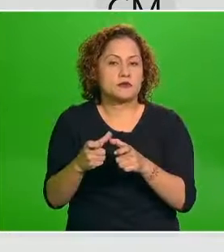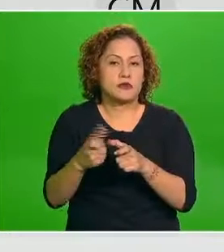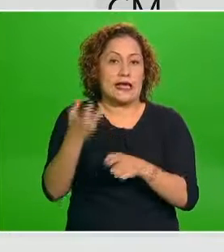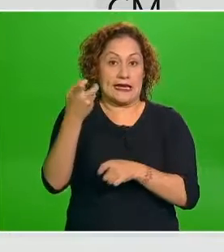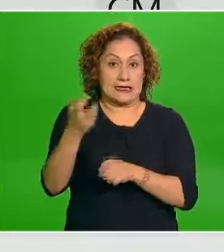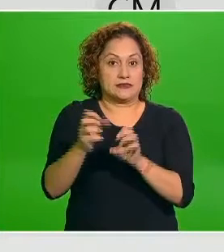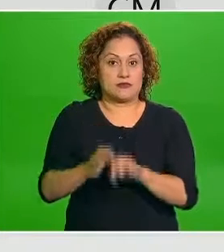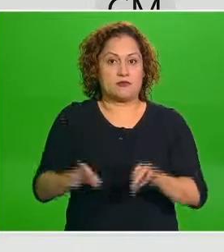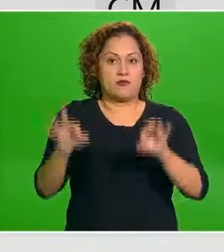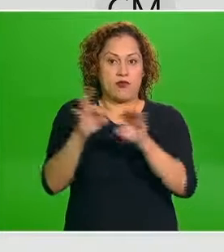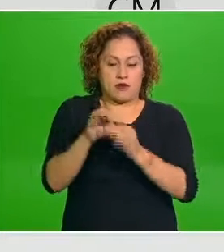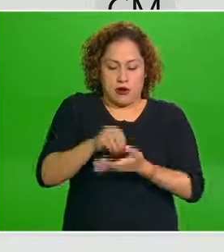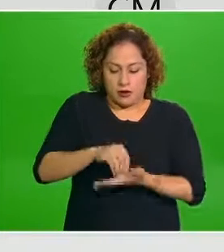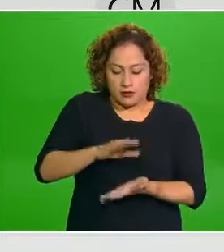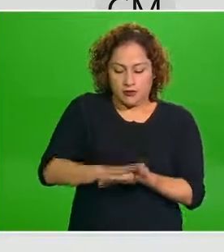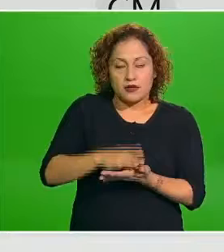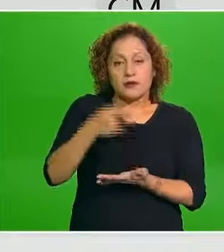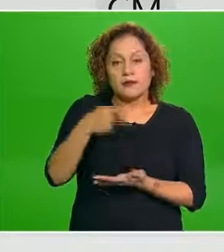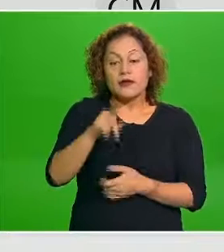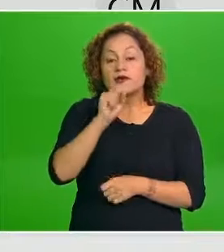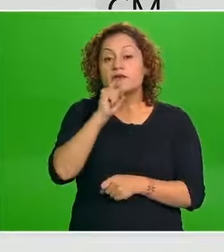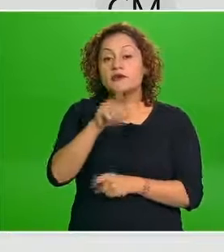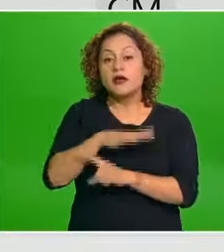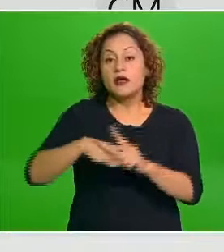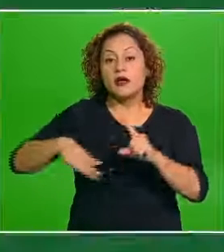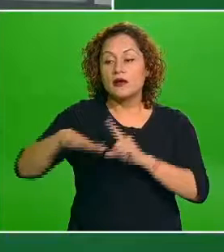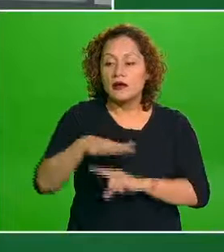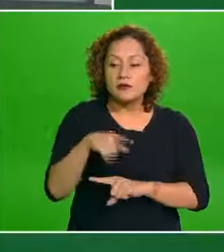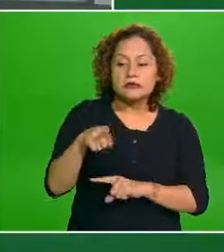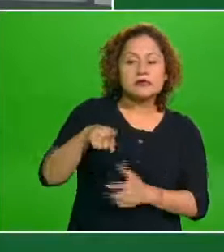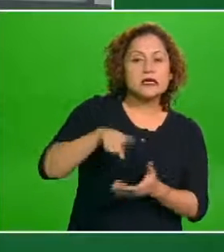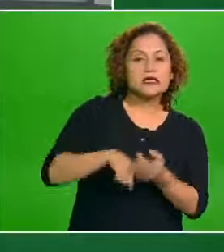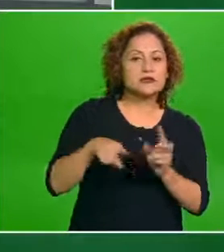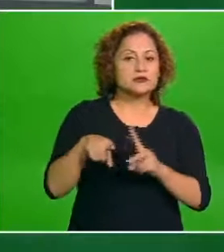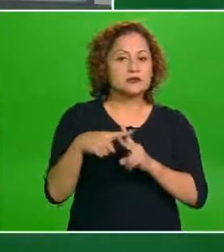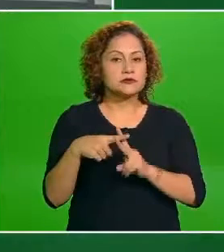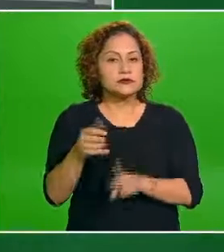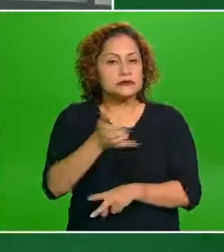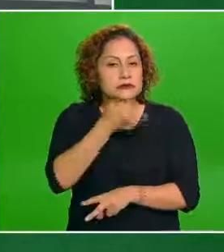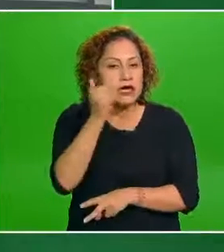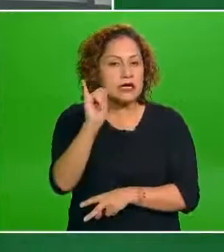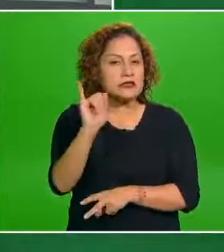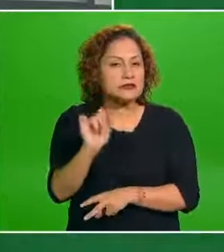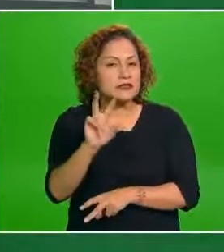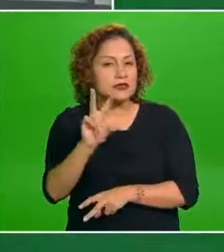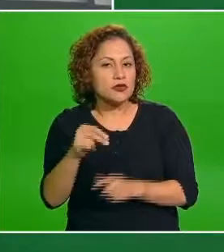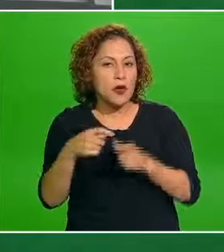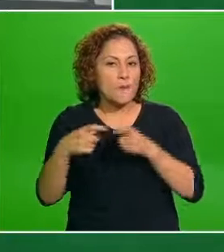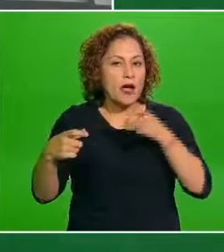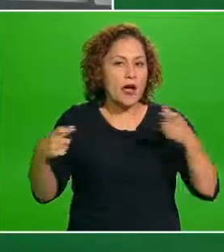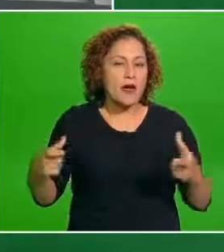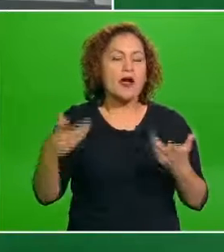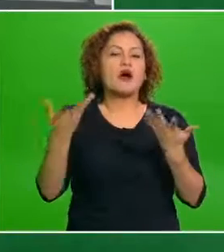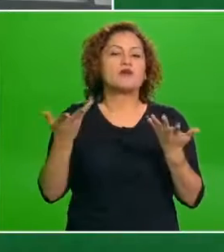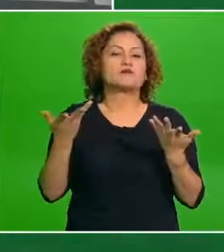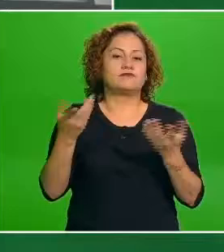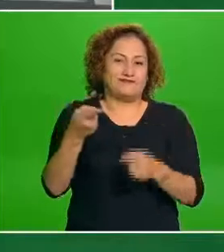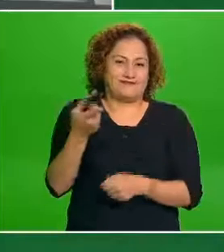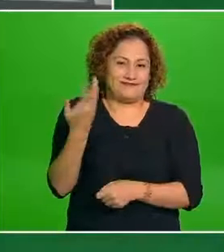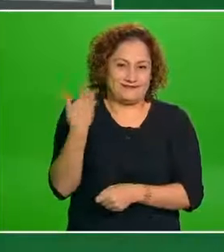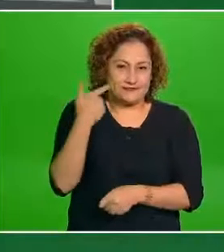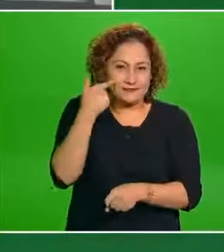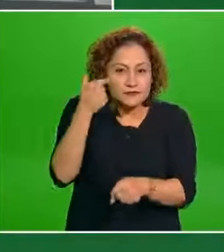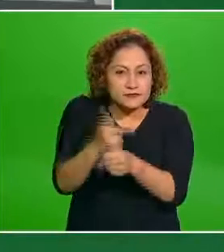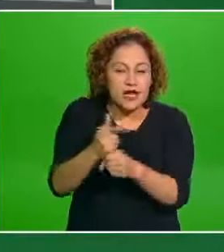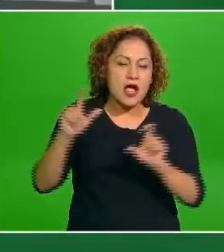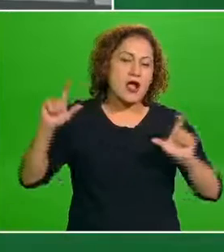estudiando tenemos una alta posibilidad de que hayan más positivos en esa comunidad. Y como bien comentamos, pues esto ha venido en disminución. Si